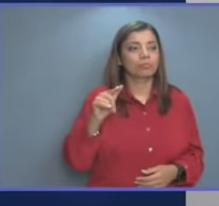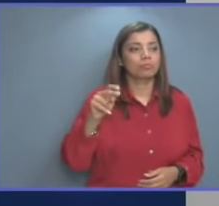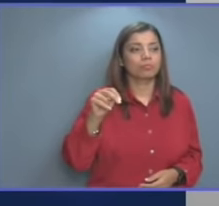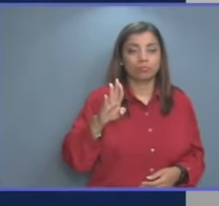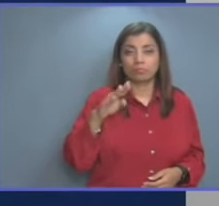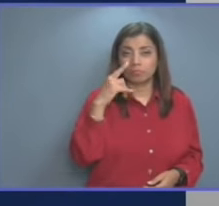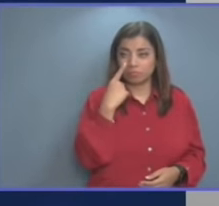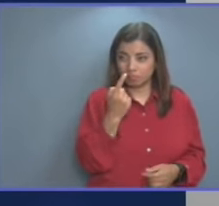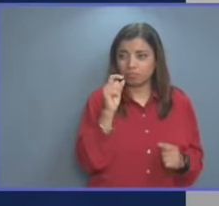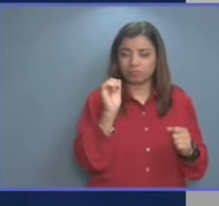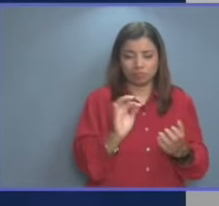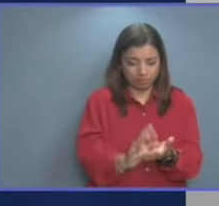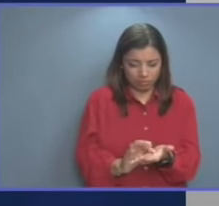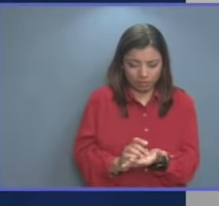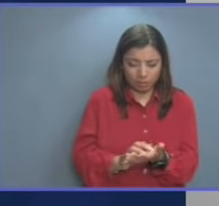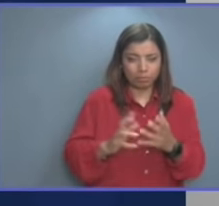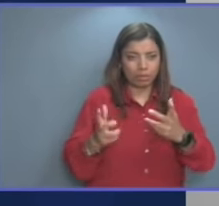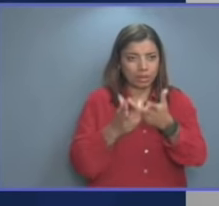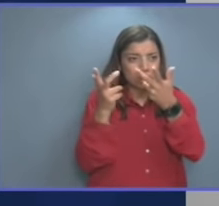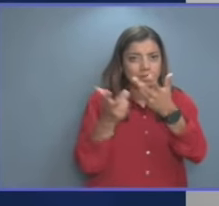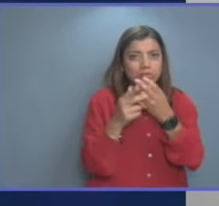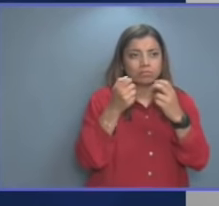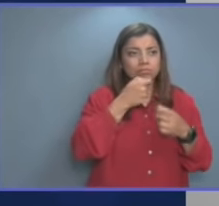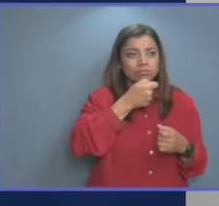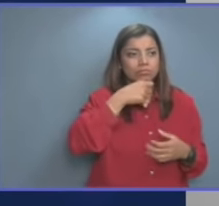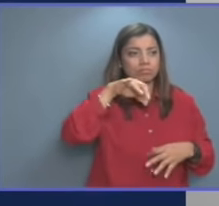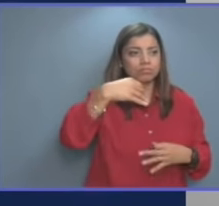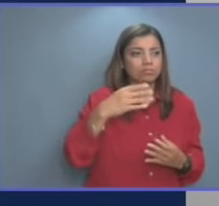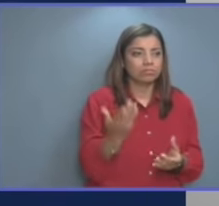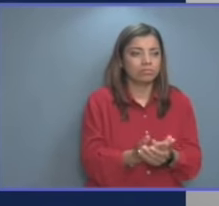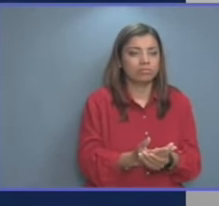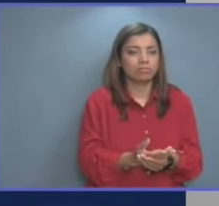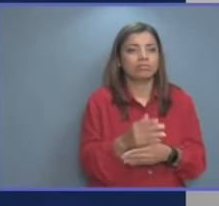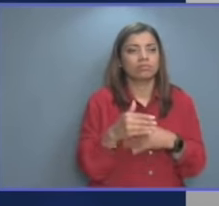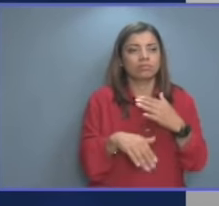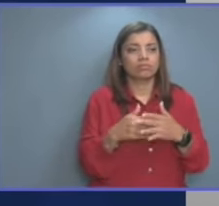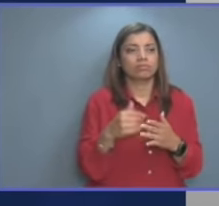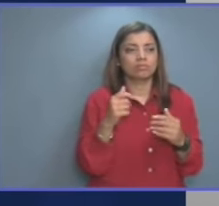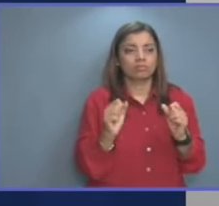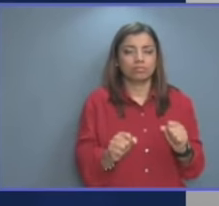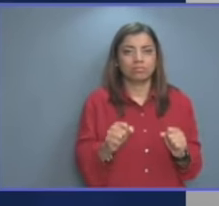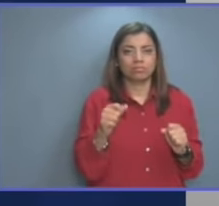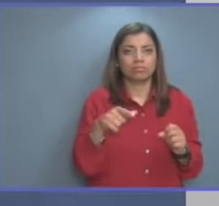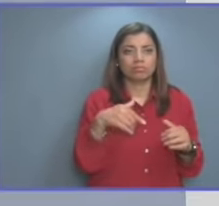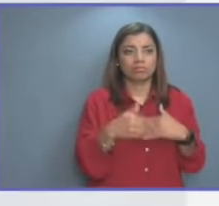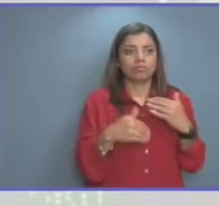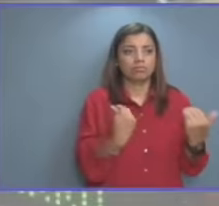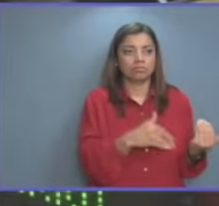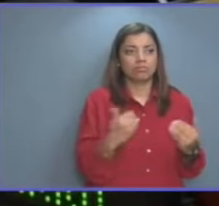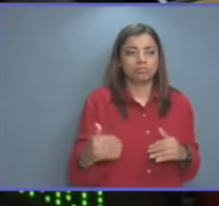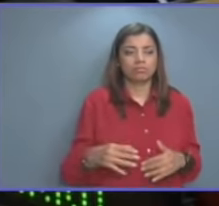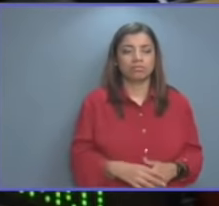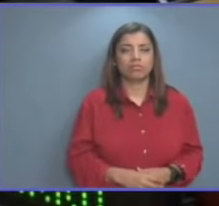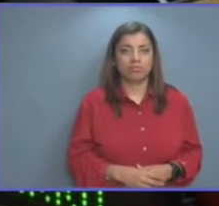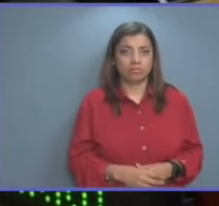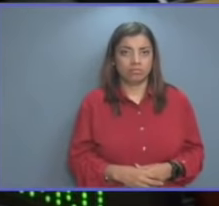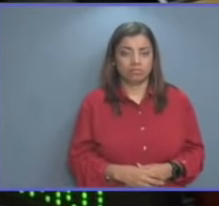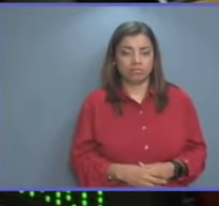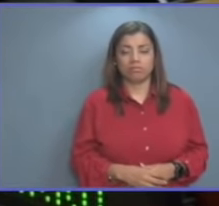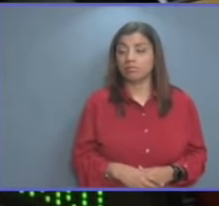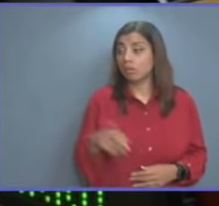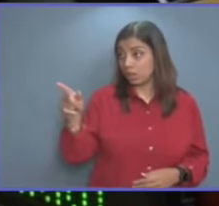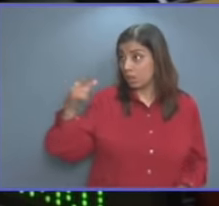auditar y examinar todos los documentos libros legales registros mercantiles de los operadores de juegos hay innoves